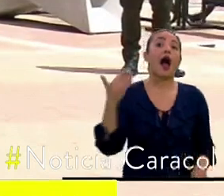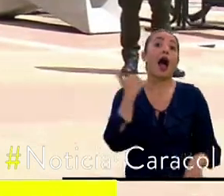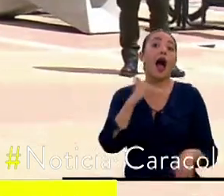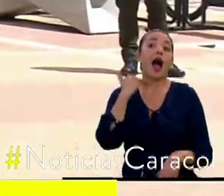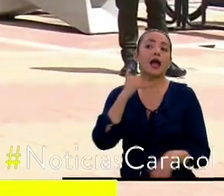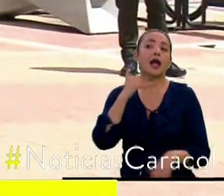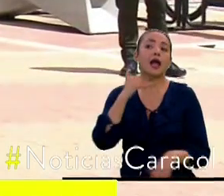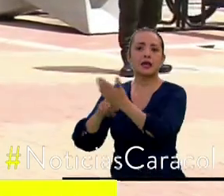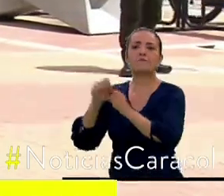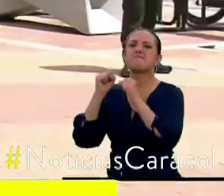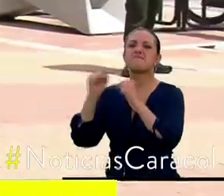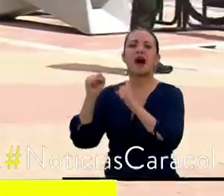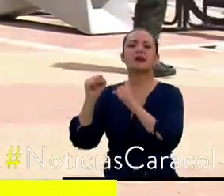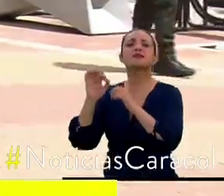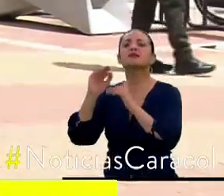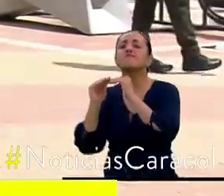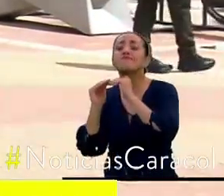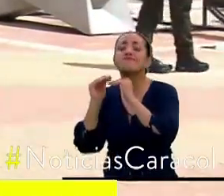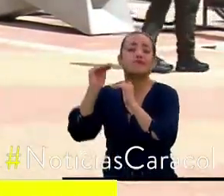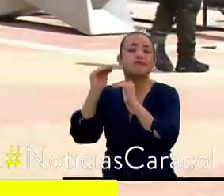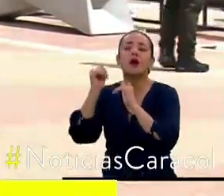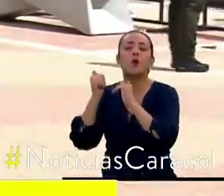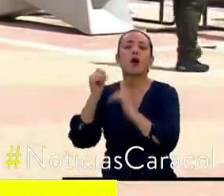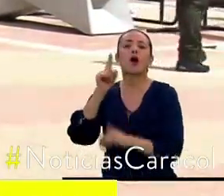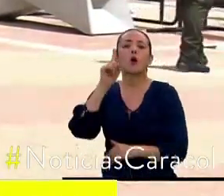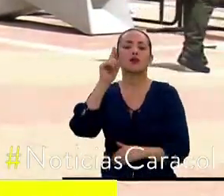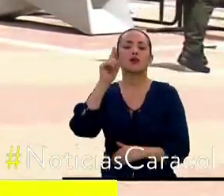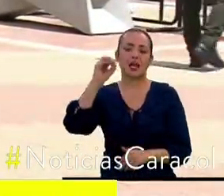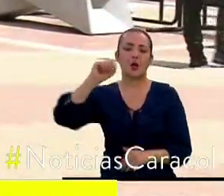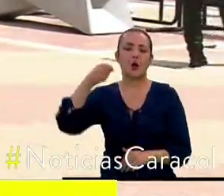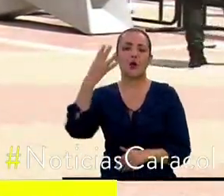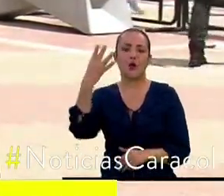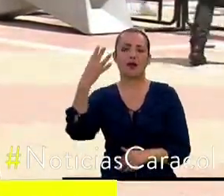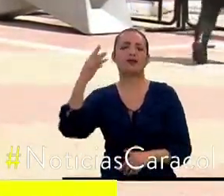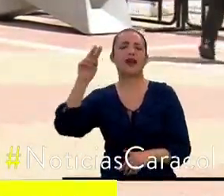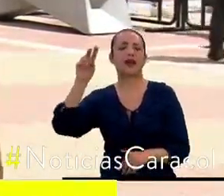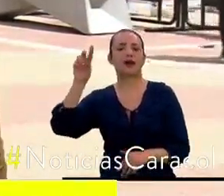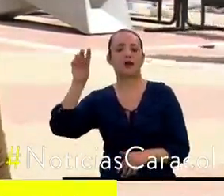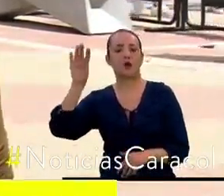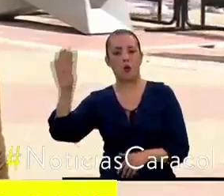reportó la inflación más alta con 0.44% y Sincelejo la menor con